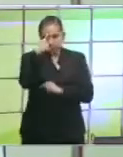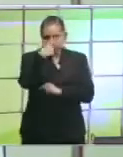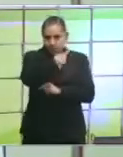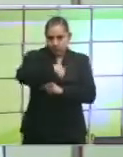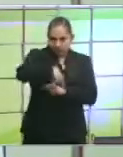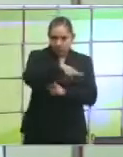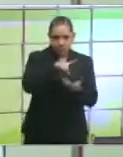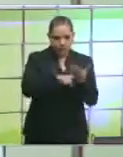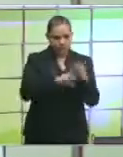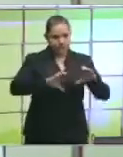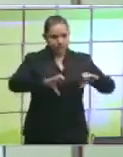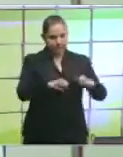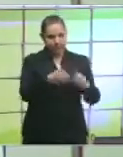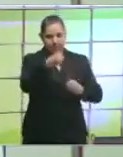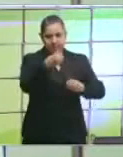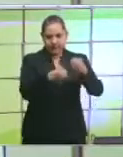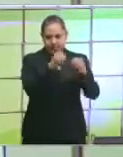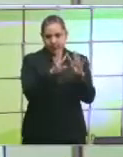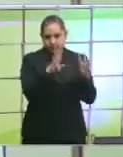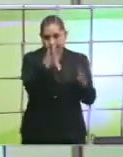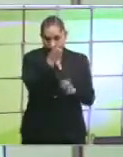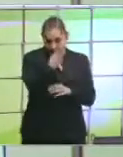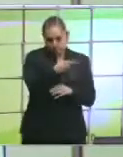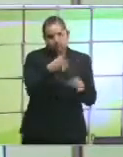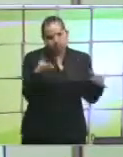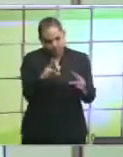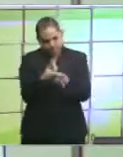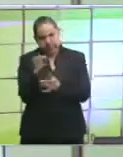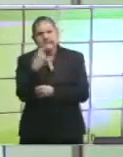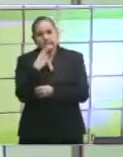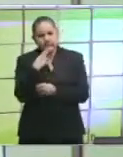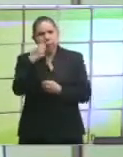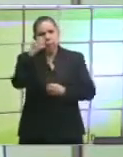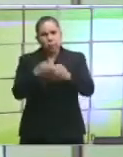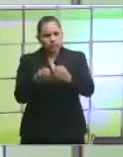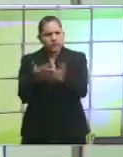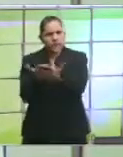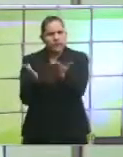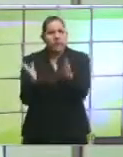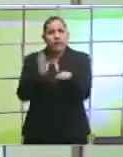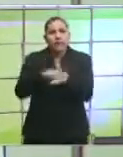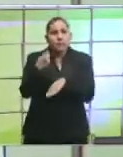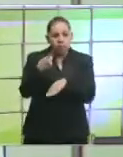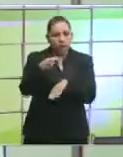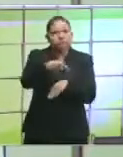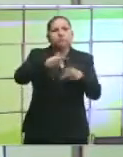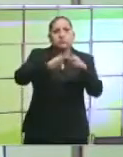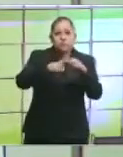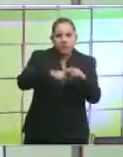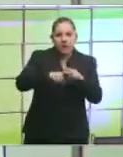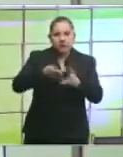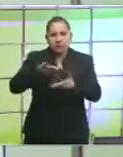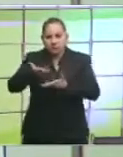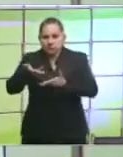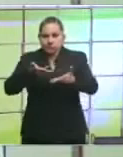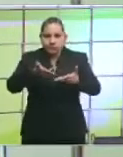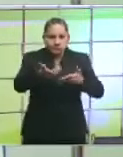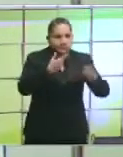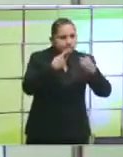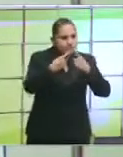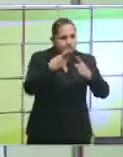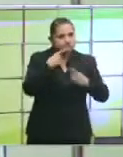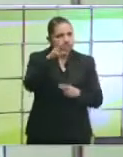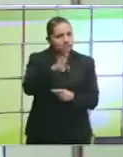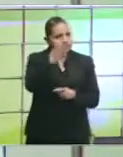tribunal cocial que ayudó muchísimo a la justicia abierta chis porque por se abrieron diálogos muy importante yo creo que en este tribunal en otras